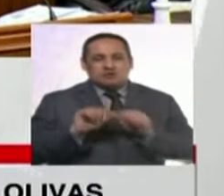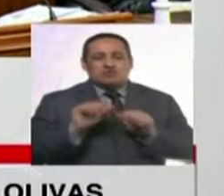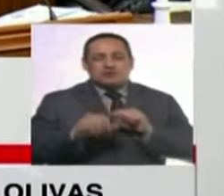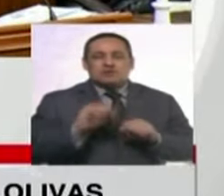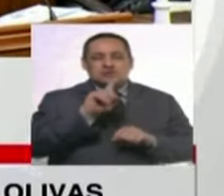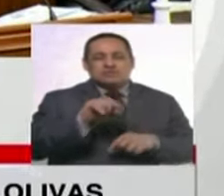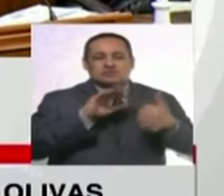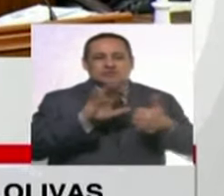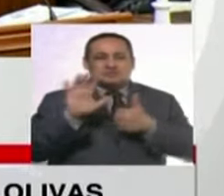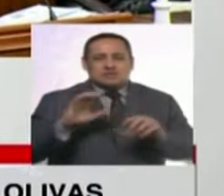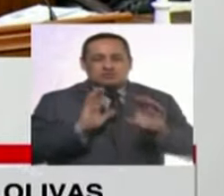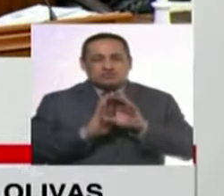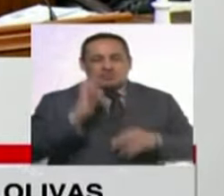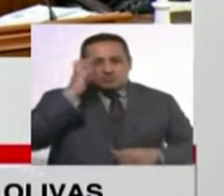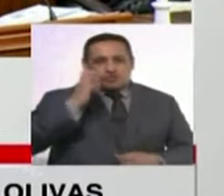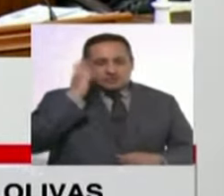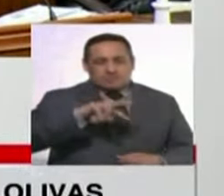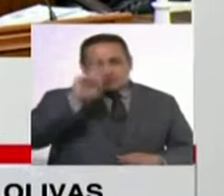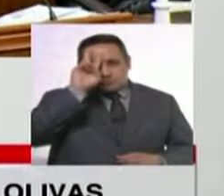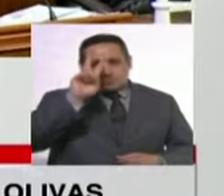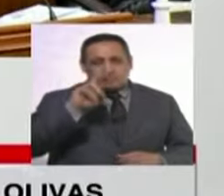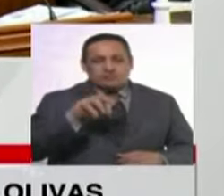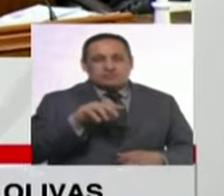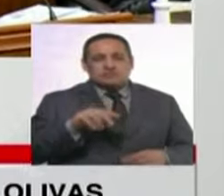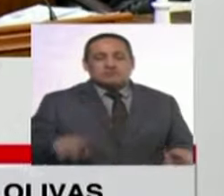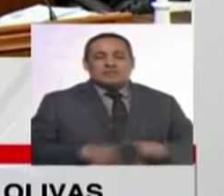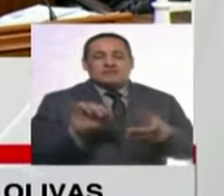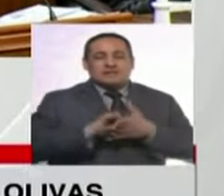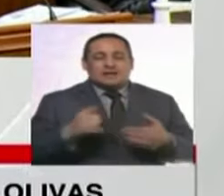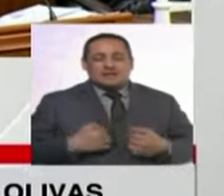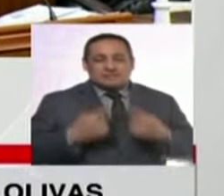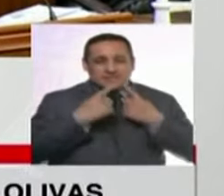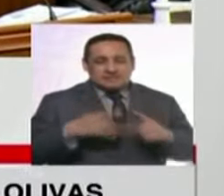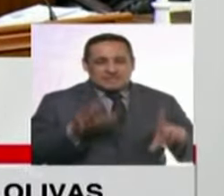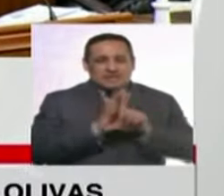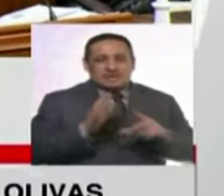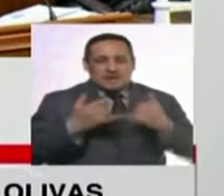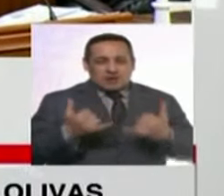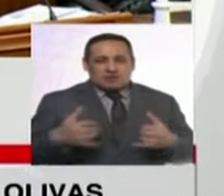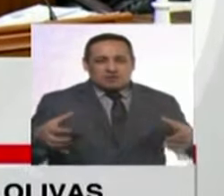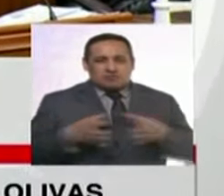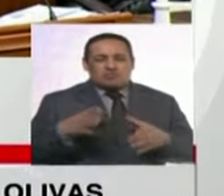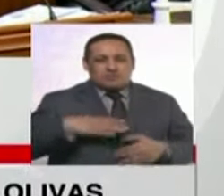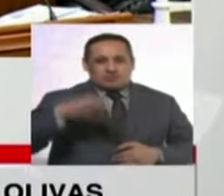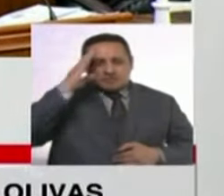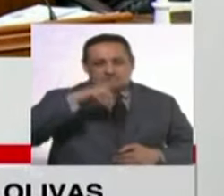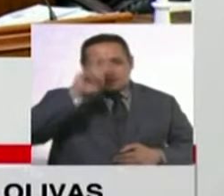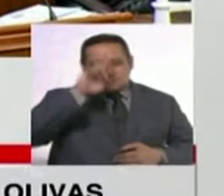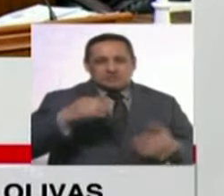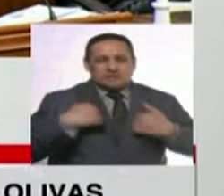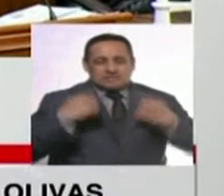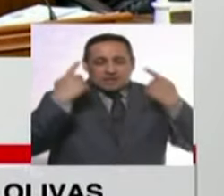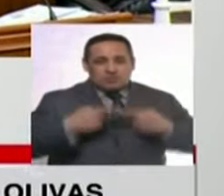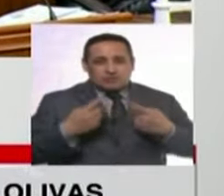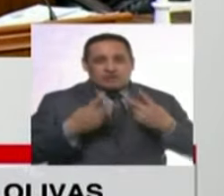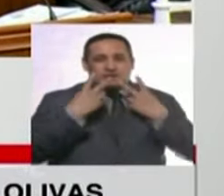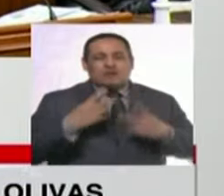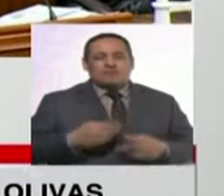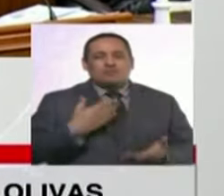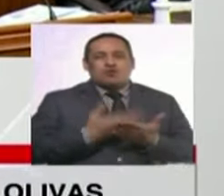166 de la constitución política del Perú que dice a la letra la Policía Nacional tiene por finalidad